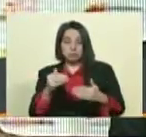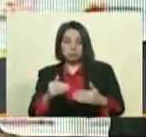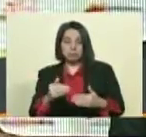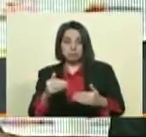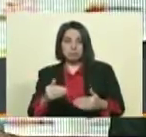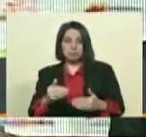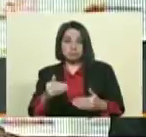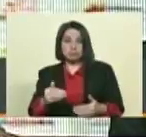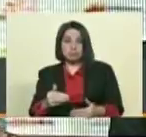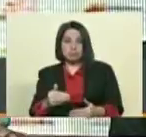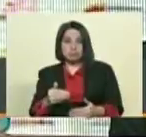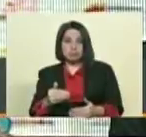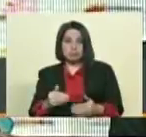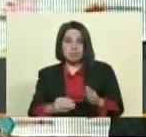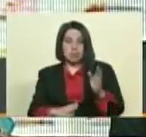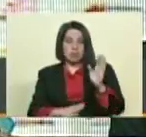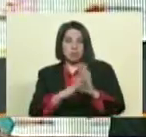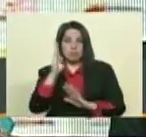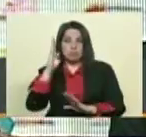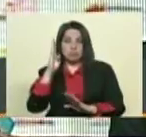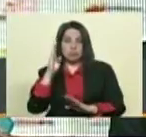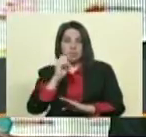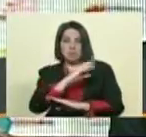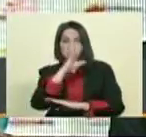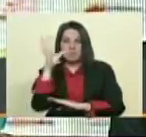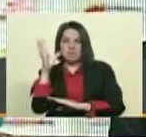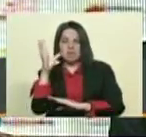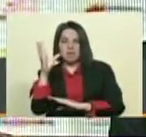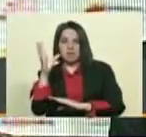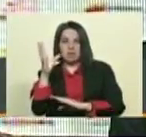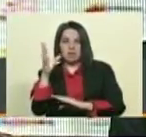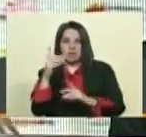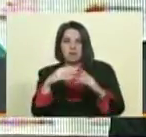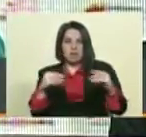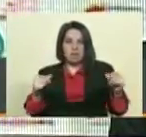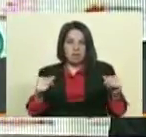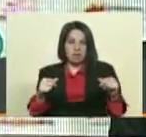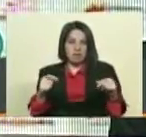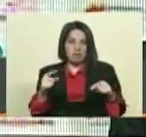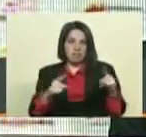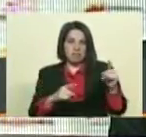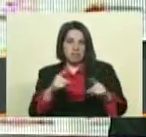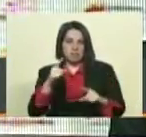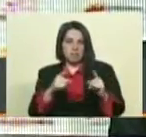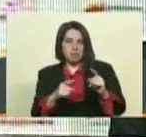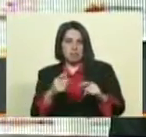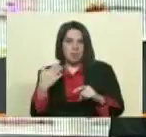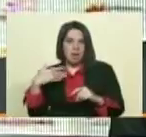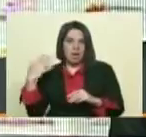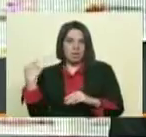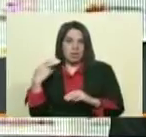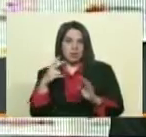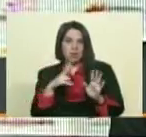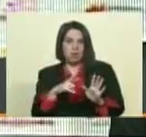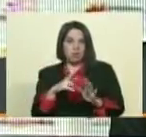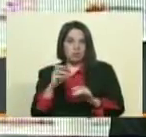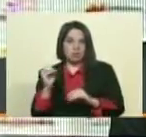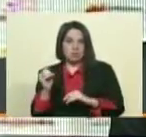tierra, de la tierra al cielo, de lo que fue la pobreza del 80% y la miseria